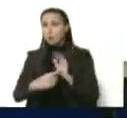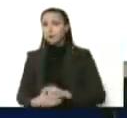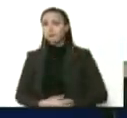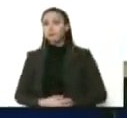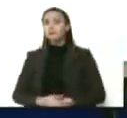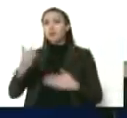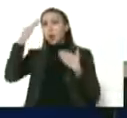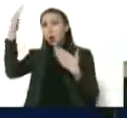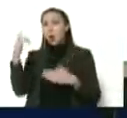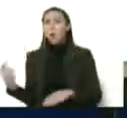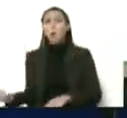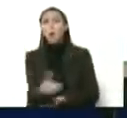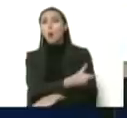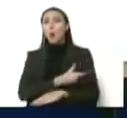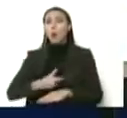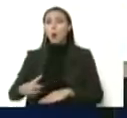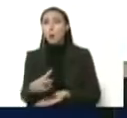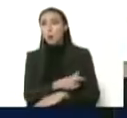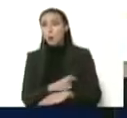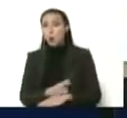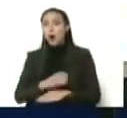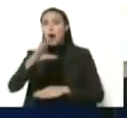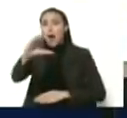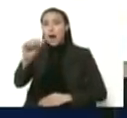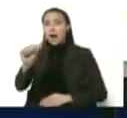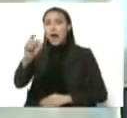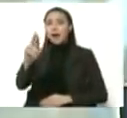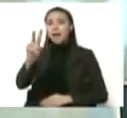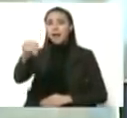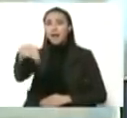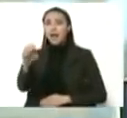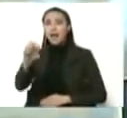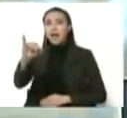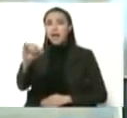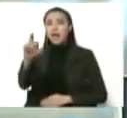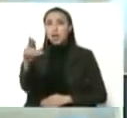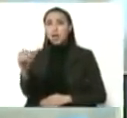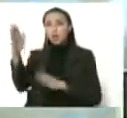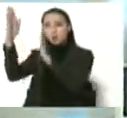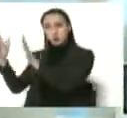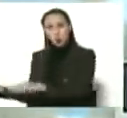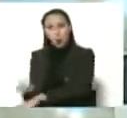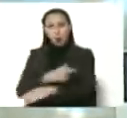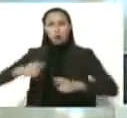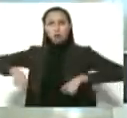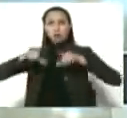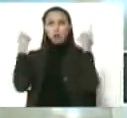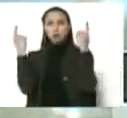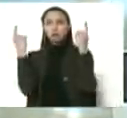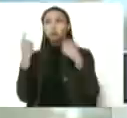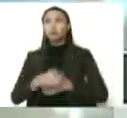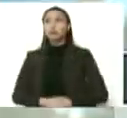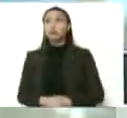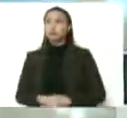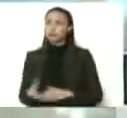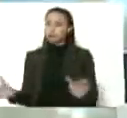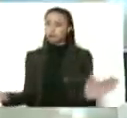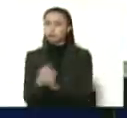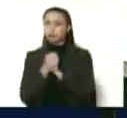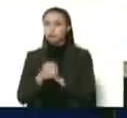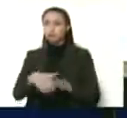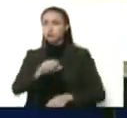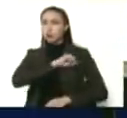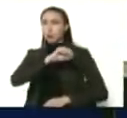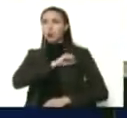al gobernador García Carneiro. García Carneiro, camarada, compañero.